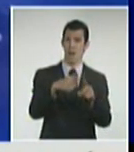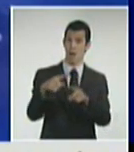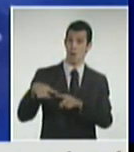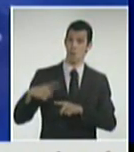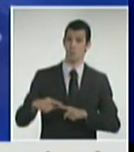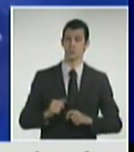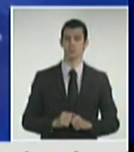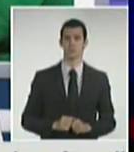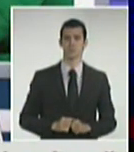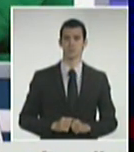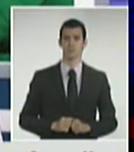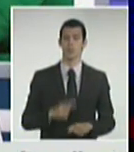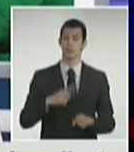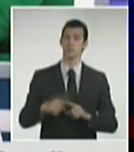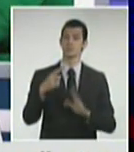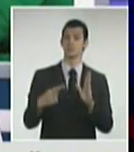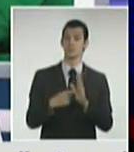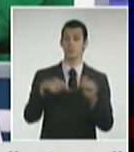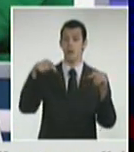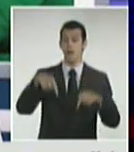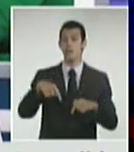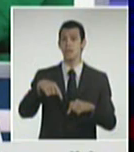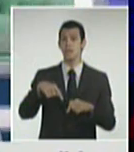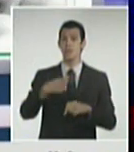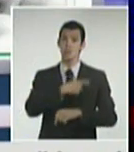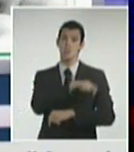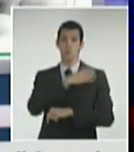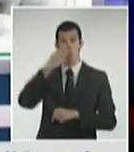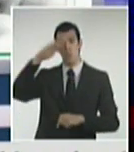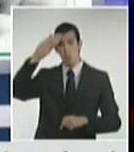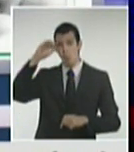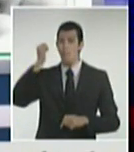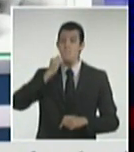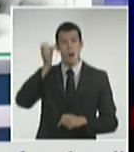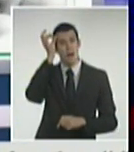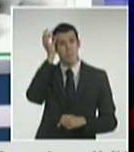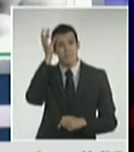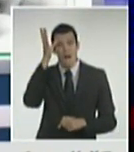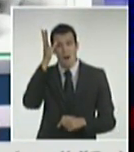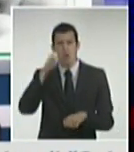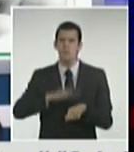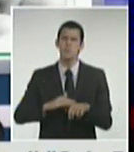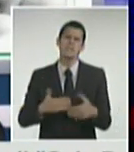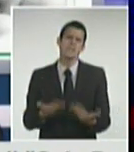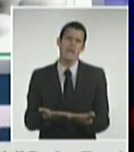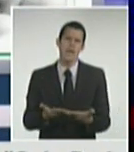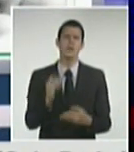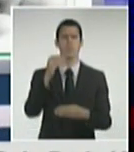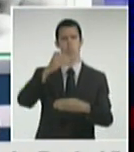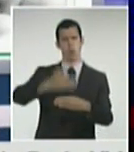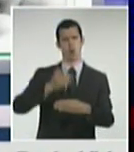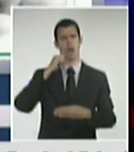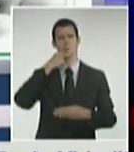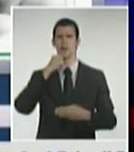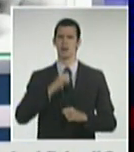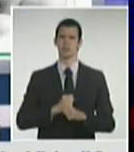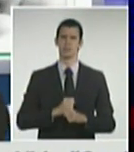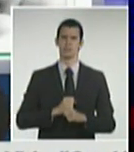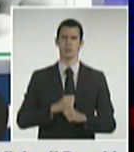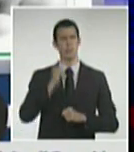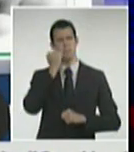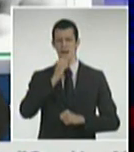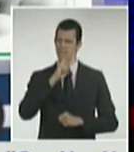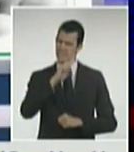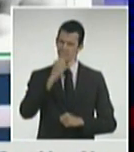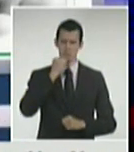cubana tiene una repercusión mayor debido al bloqueo económico, comercial, financiero, todo más difícil, de los Estados Unidos contra nuestro país,